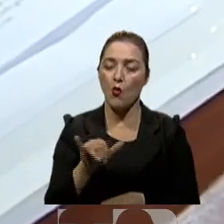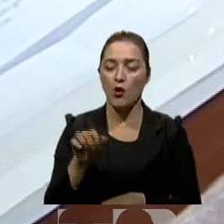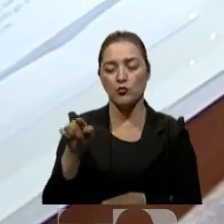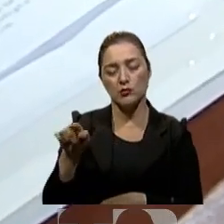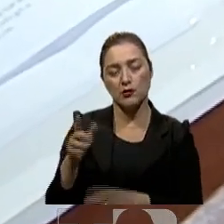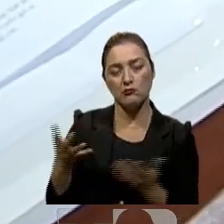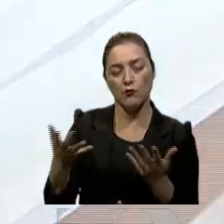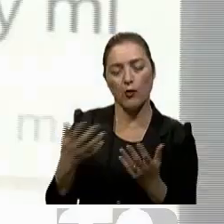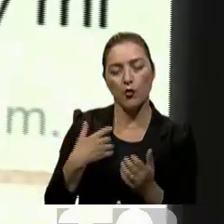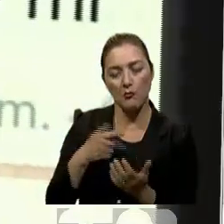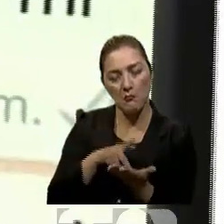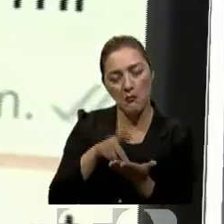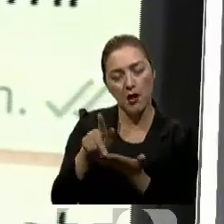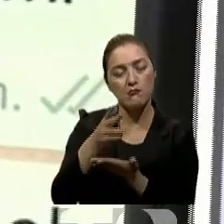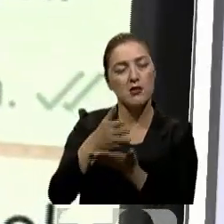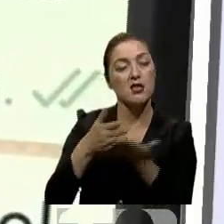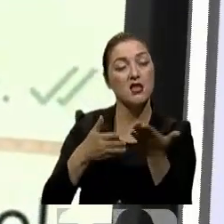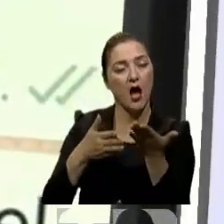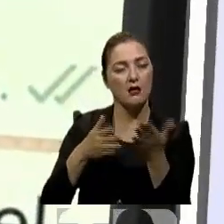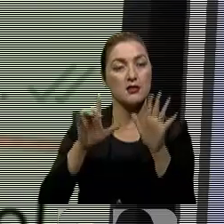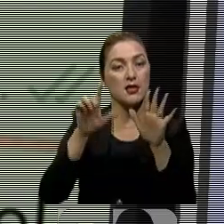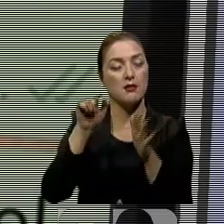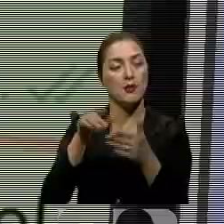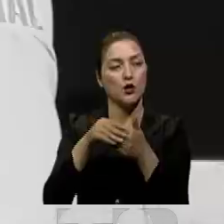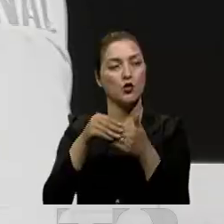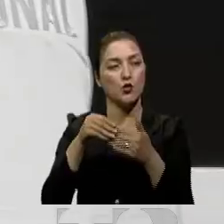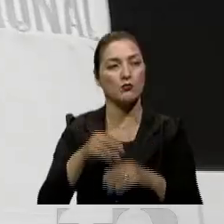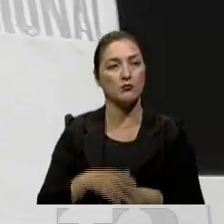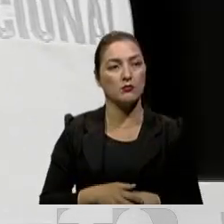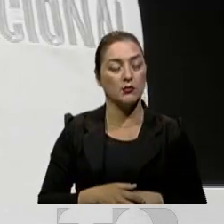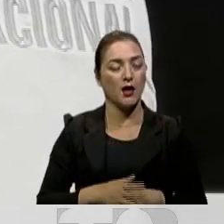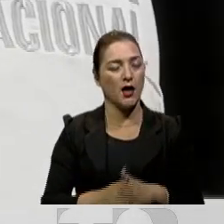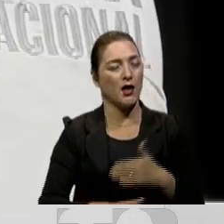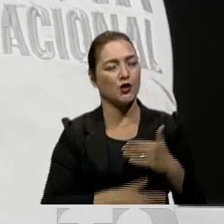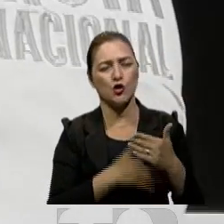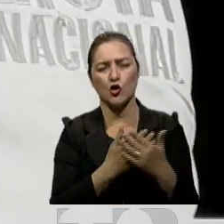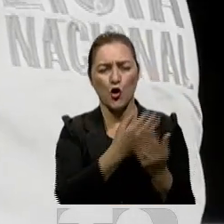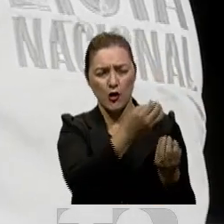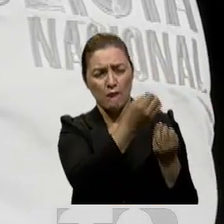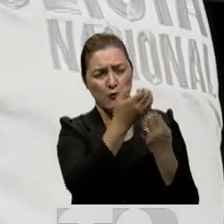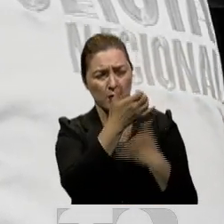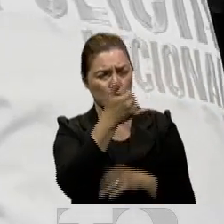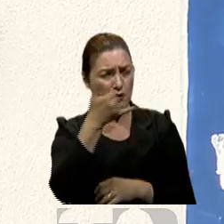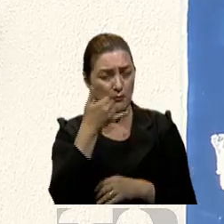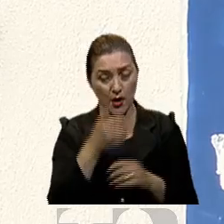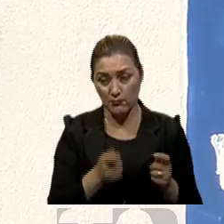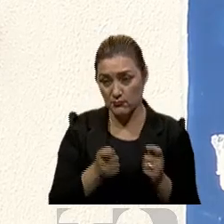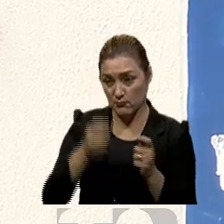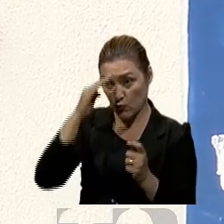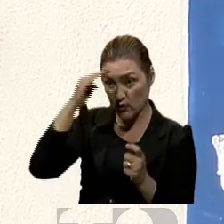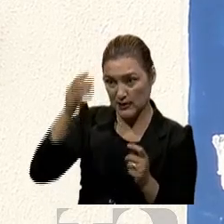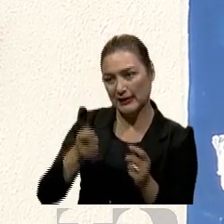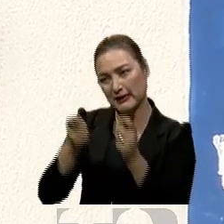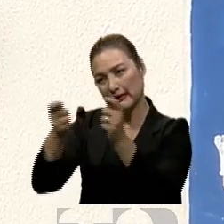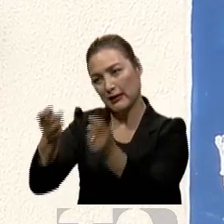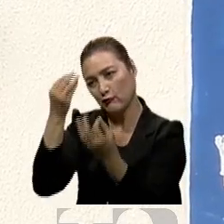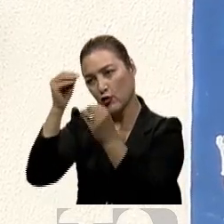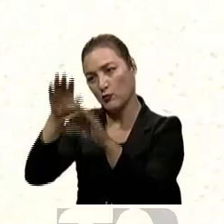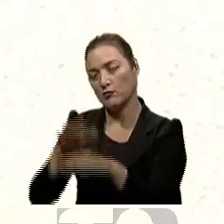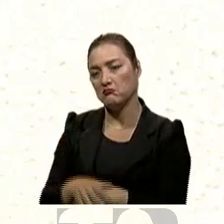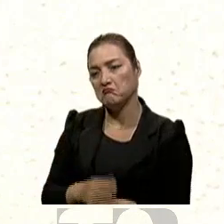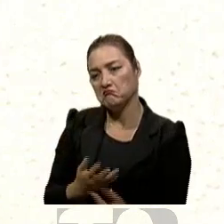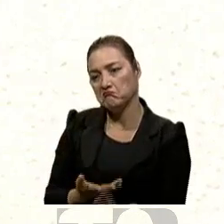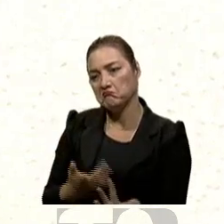La información nuevamente fue compartida a la gente que en su momento fue asignado, pero como ya era de esperarse,